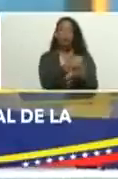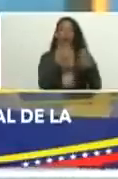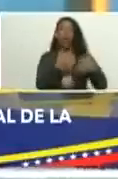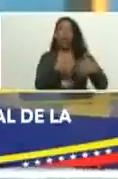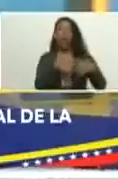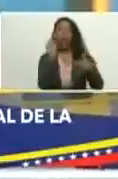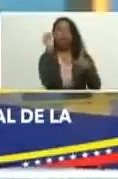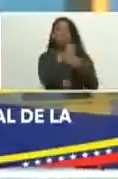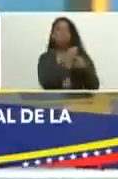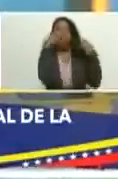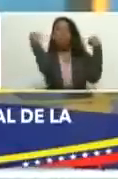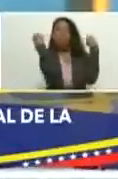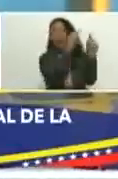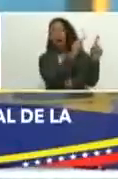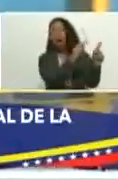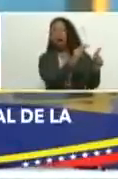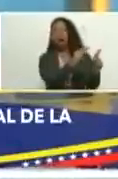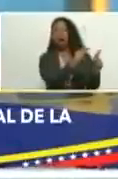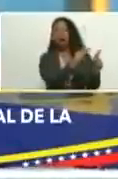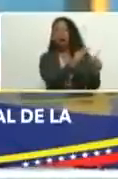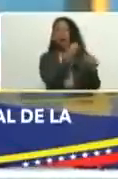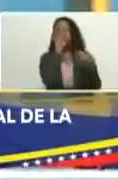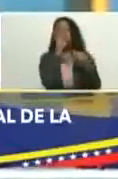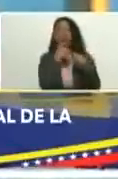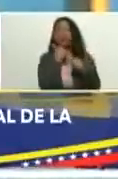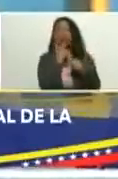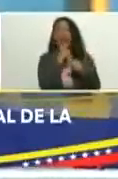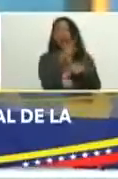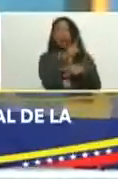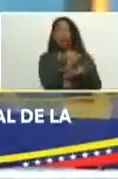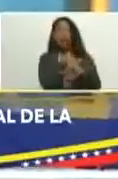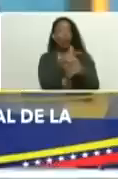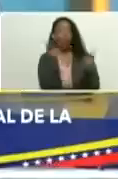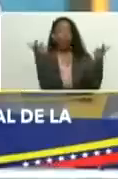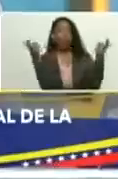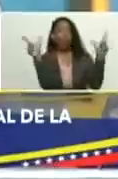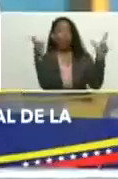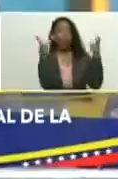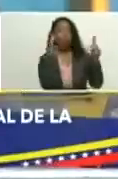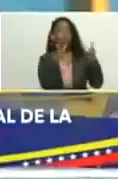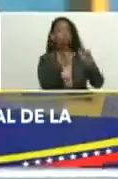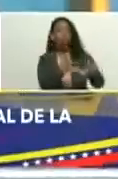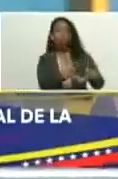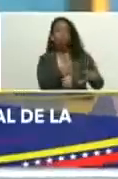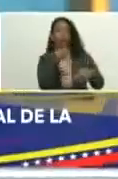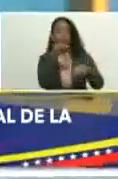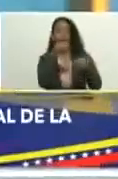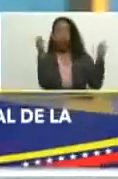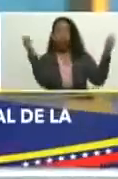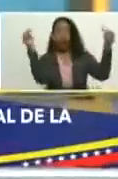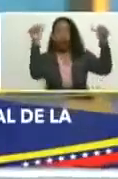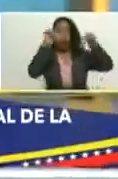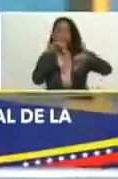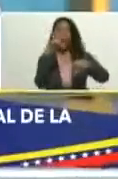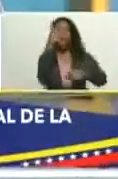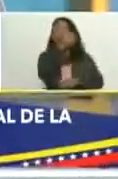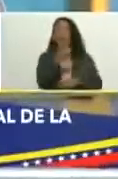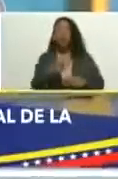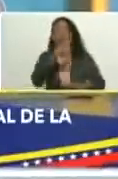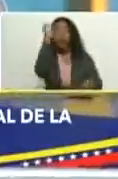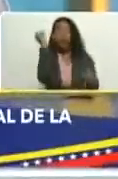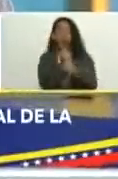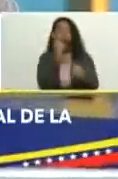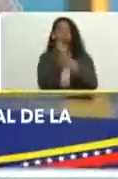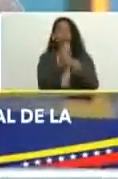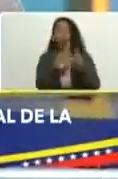y dejando prácticamente casi que en la calle a muchas de las personas que le dedicaron su vida a esta